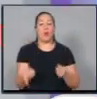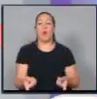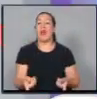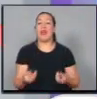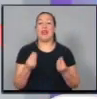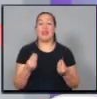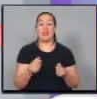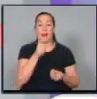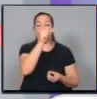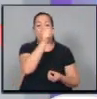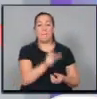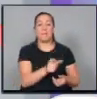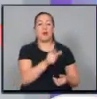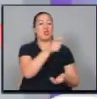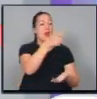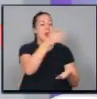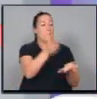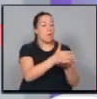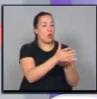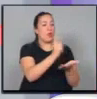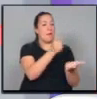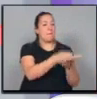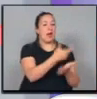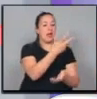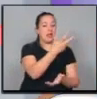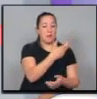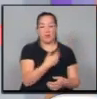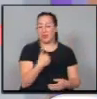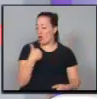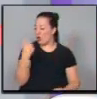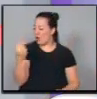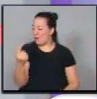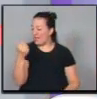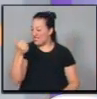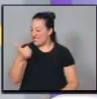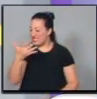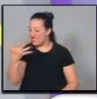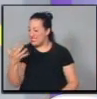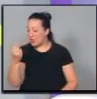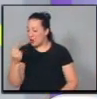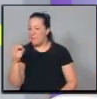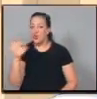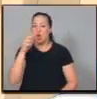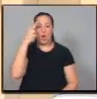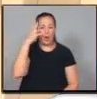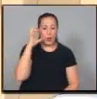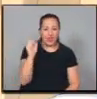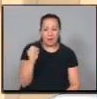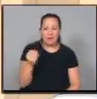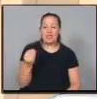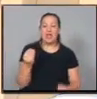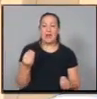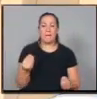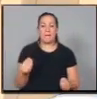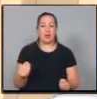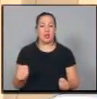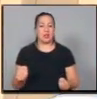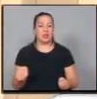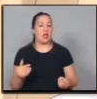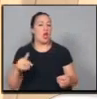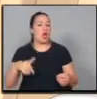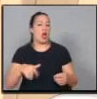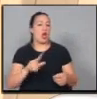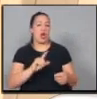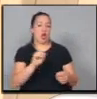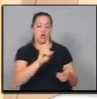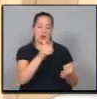que al productor le pagan 3 pesos y vos lo encontrás de 65 a 90. A ver, ¿qué pasa en el camino? Hoy no le pagan 3